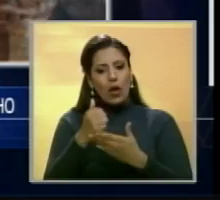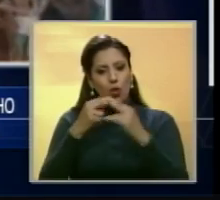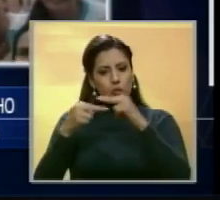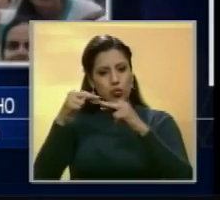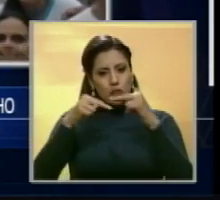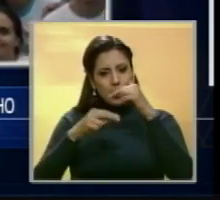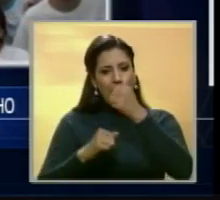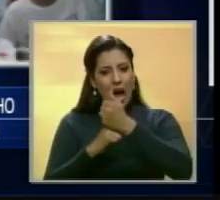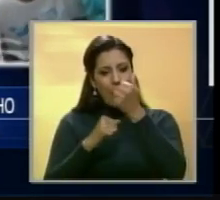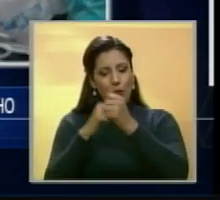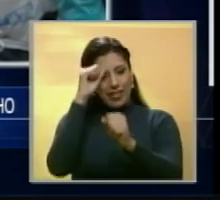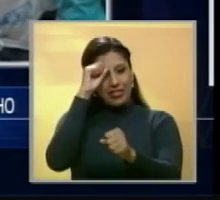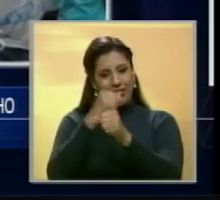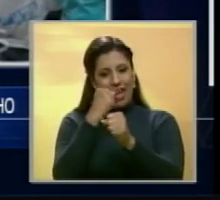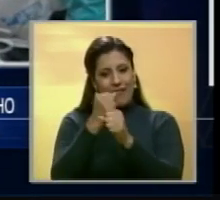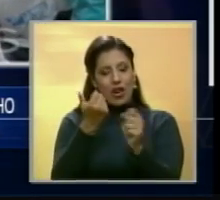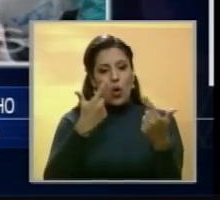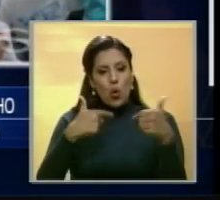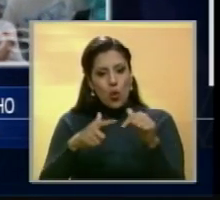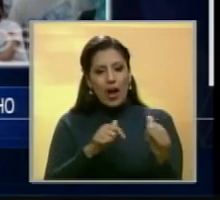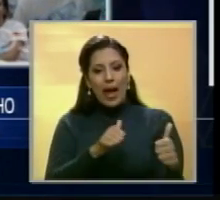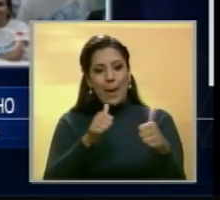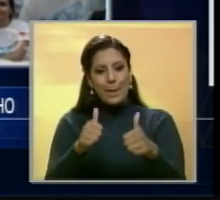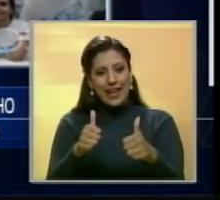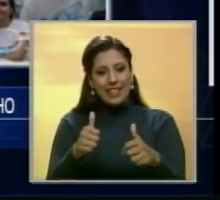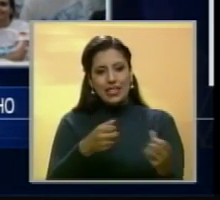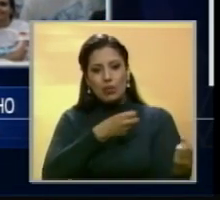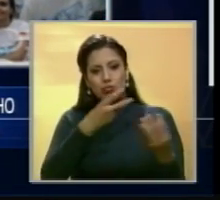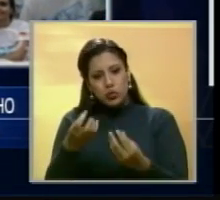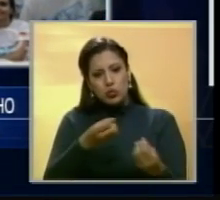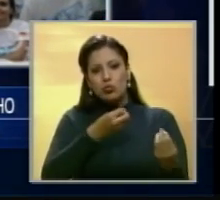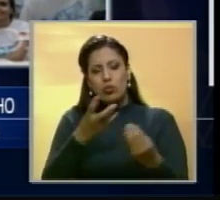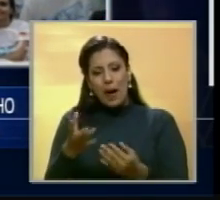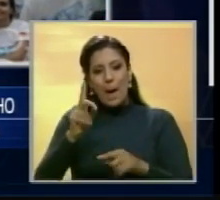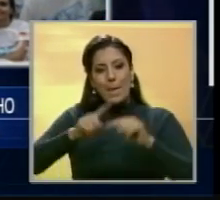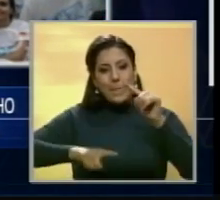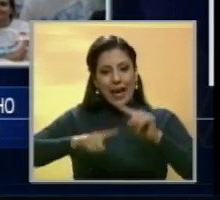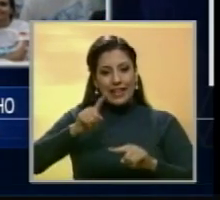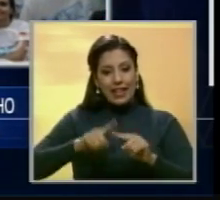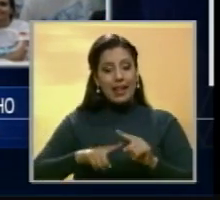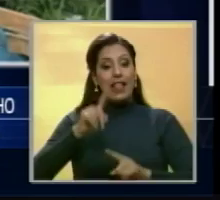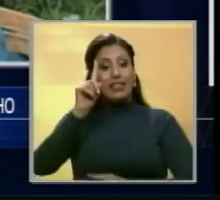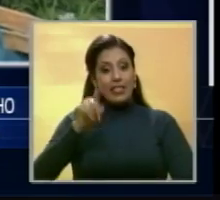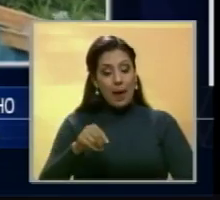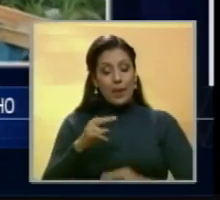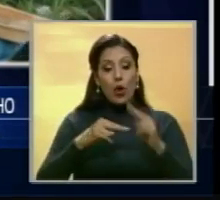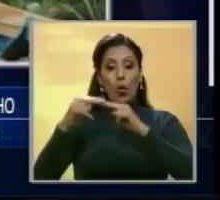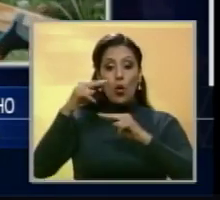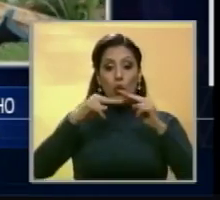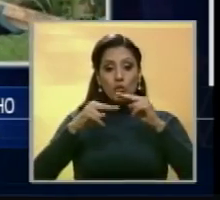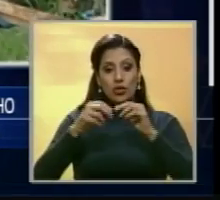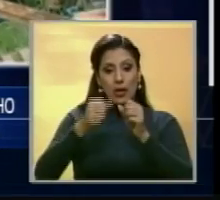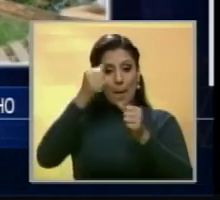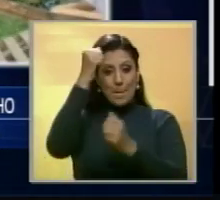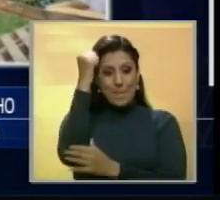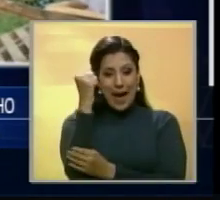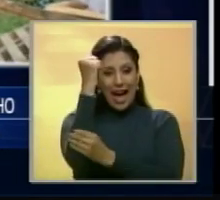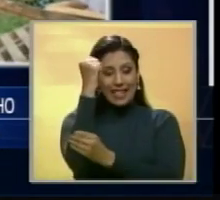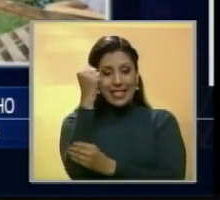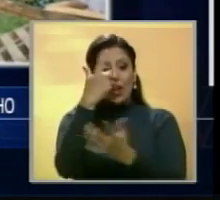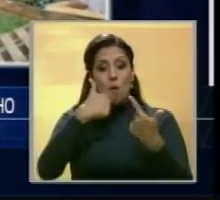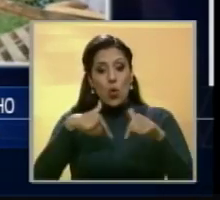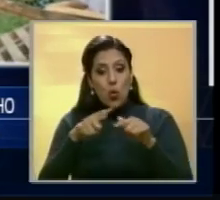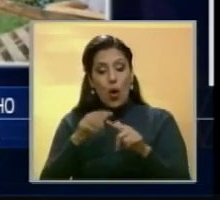y las apoyaron trabajando en una fase inicial de carga y descarga de materiales, así como en la construcción de las bases o